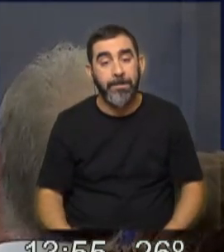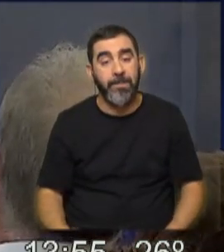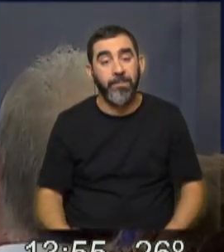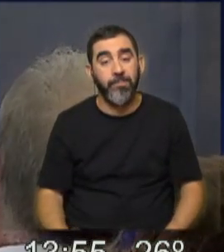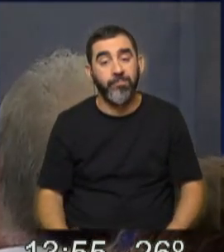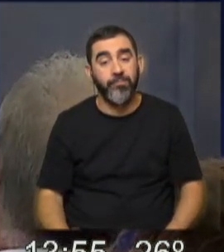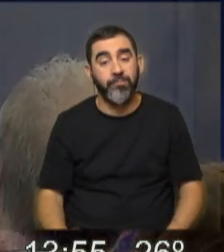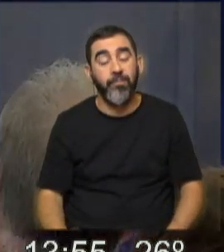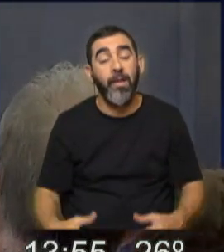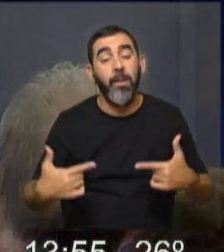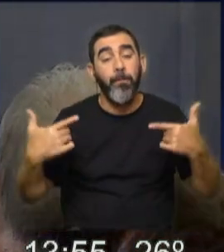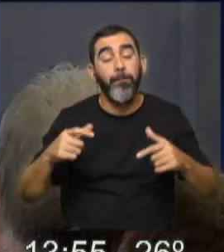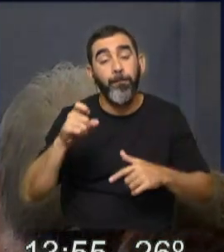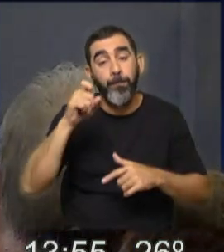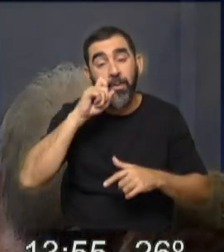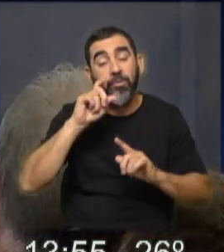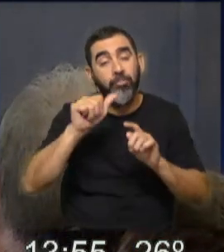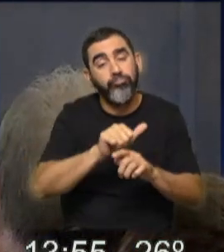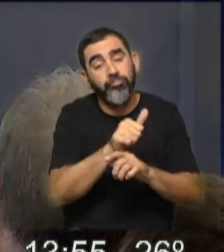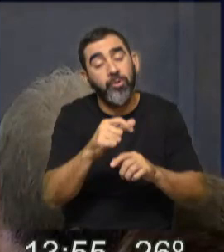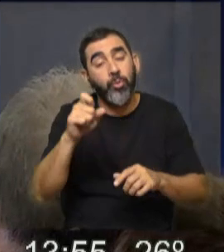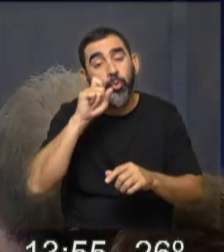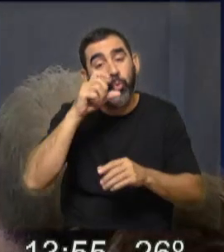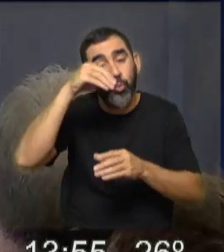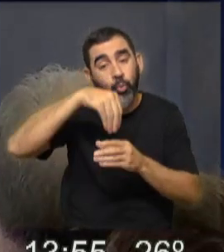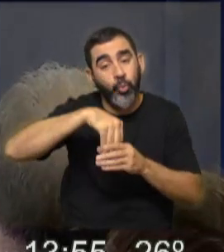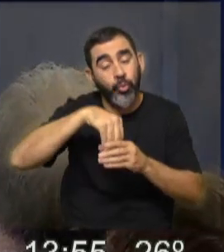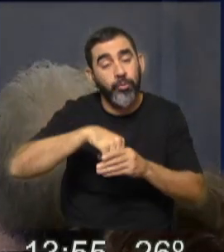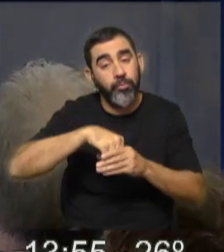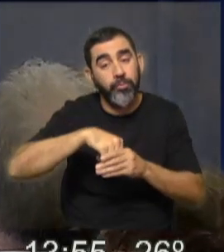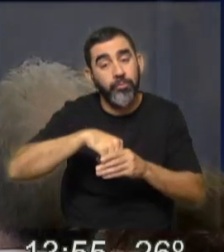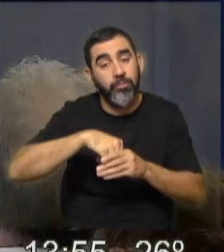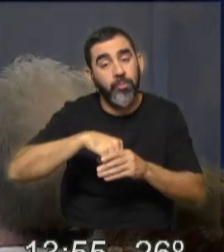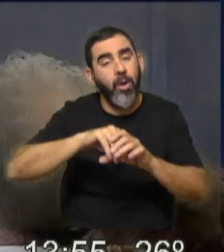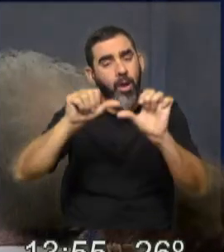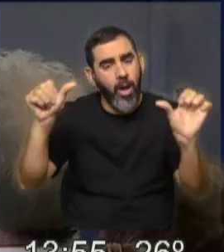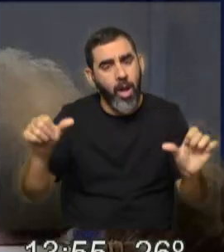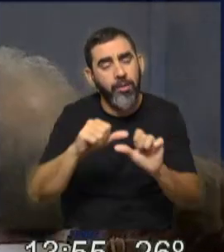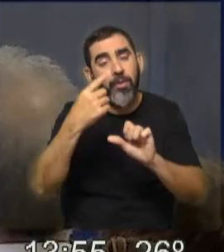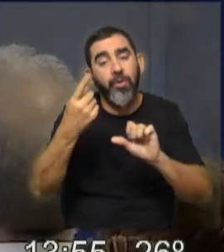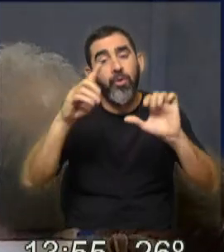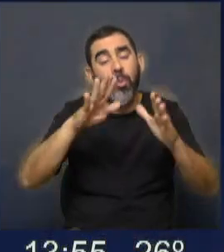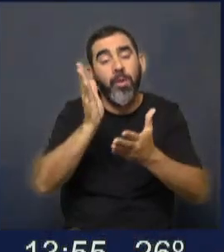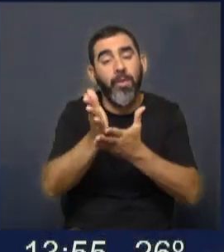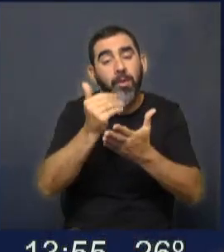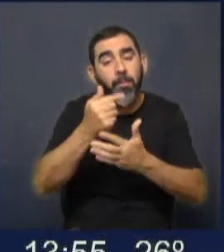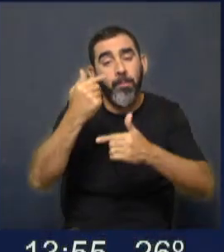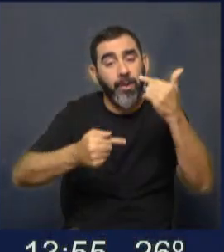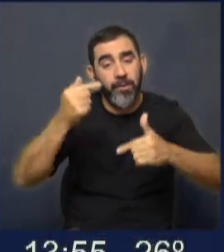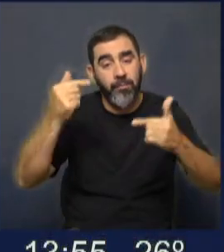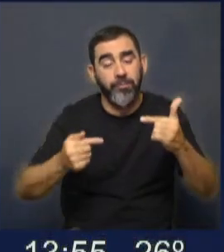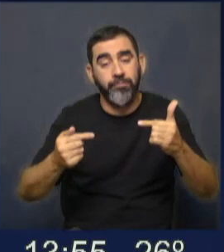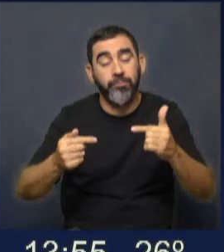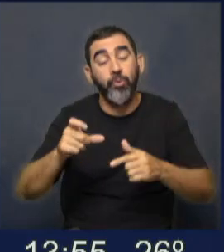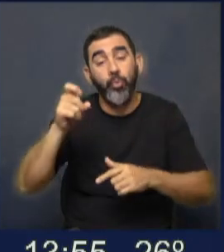este caso también hizo un raconto de lo que fue el turismo interno, dijo que se registró movilidad en los 19 departamentos y